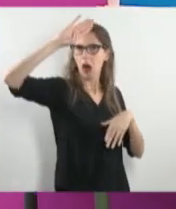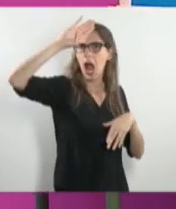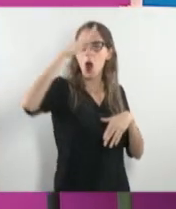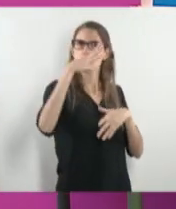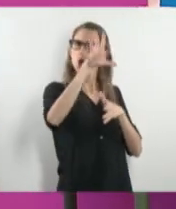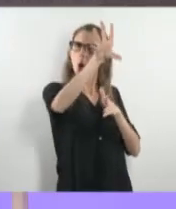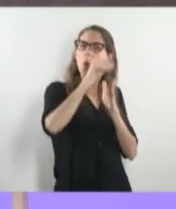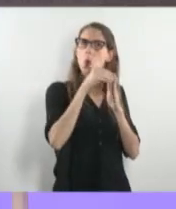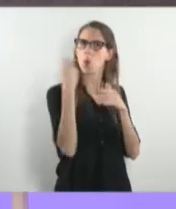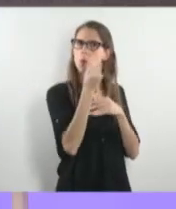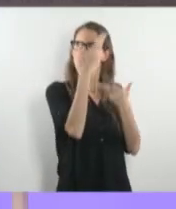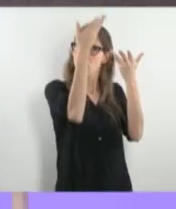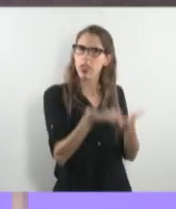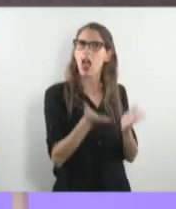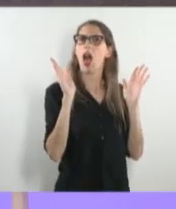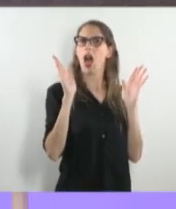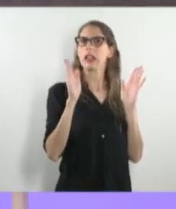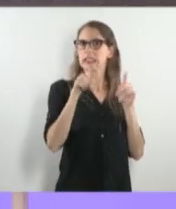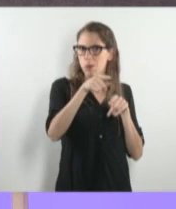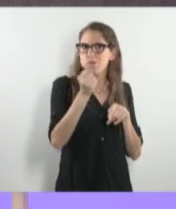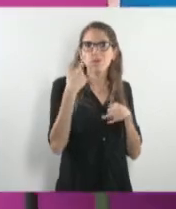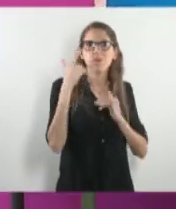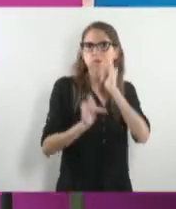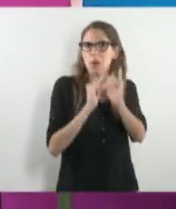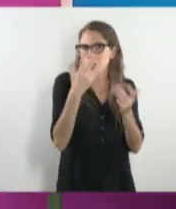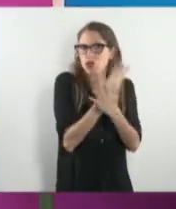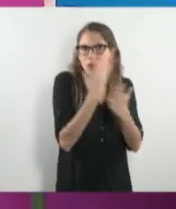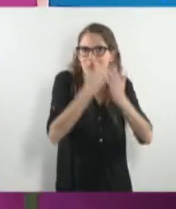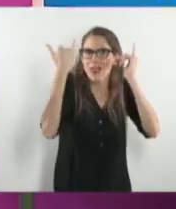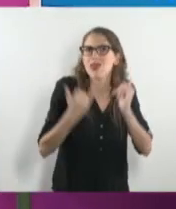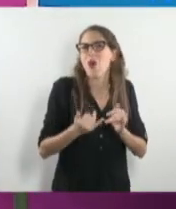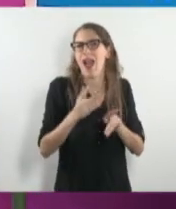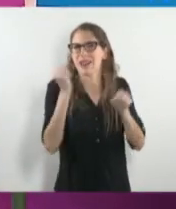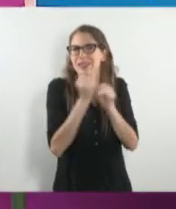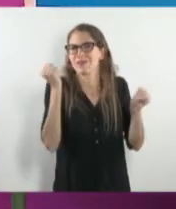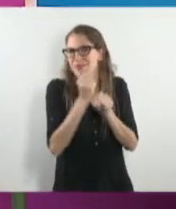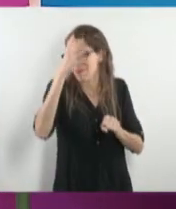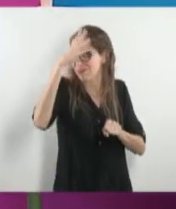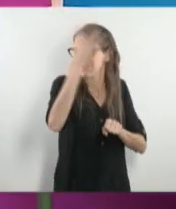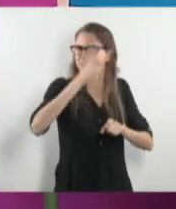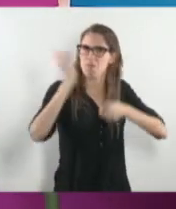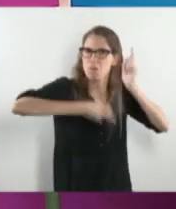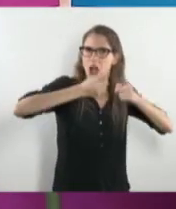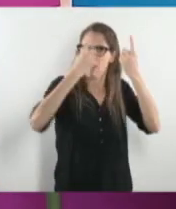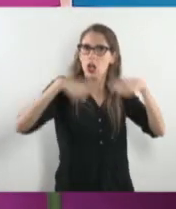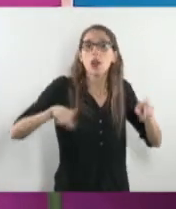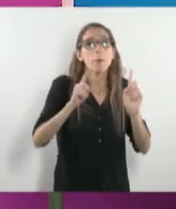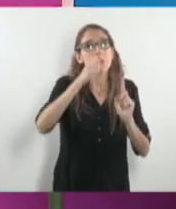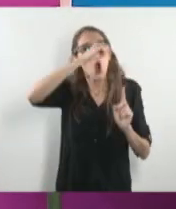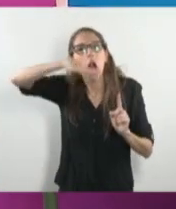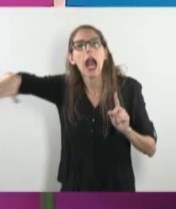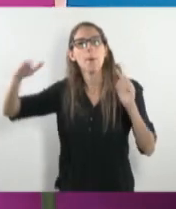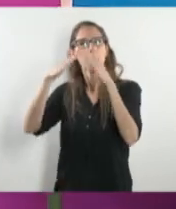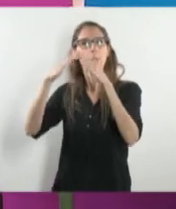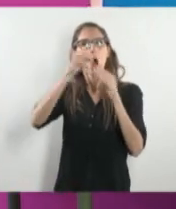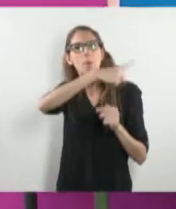cómo el pasar espantoso que vivían, ¿no? Cómo eran explotados inclusive en las haciendas, como eran llevados